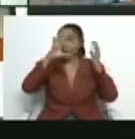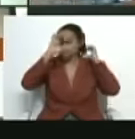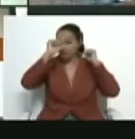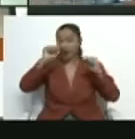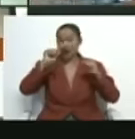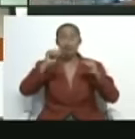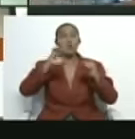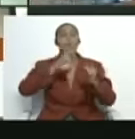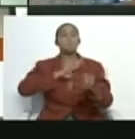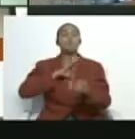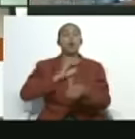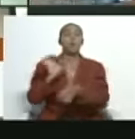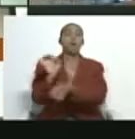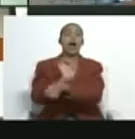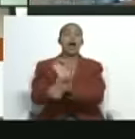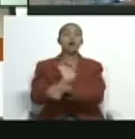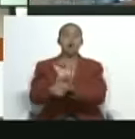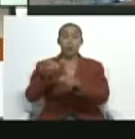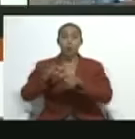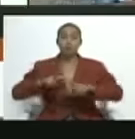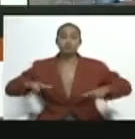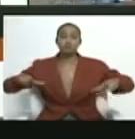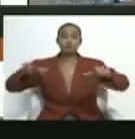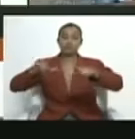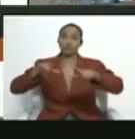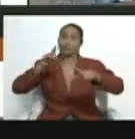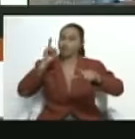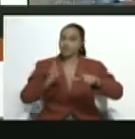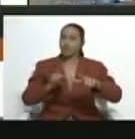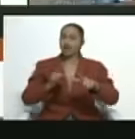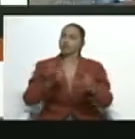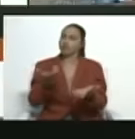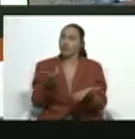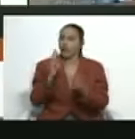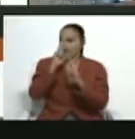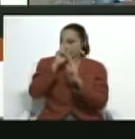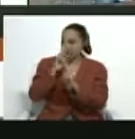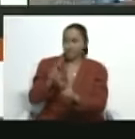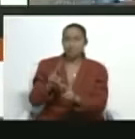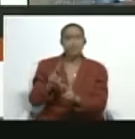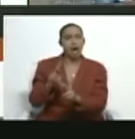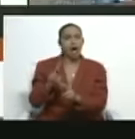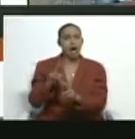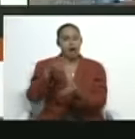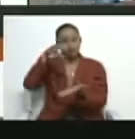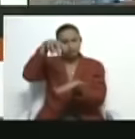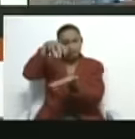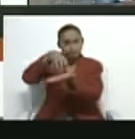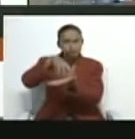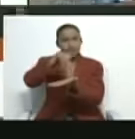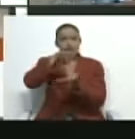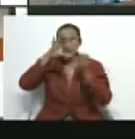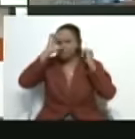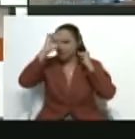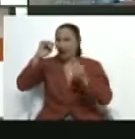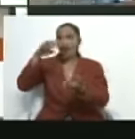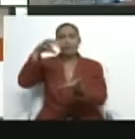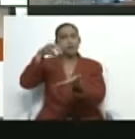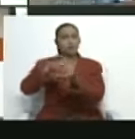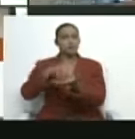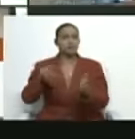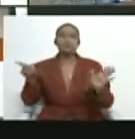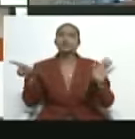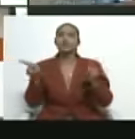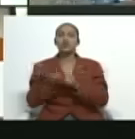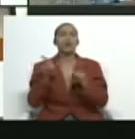del país y deben ser respetados como tal es una amenaza directa a